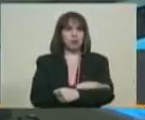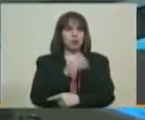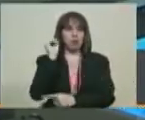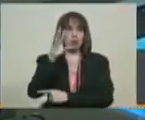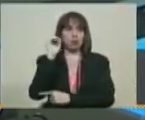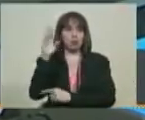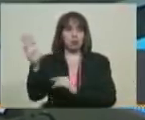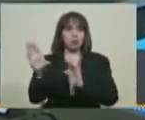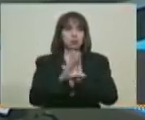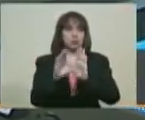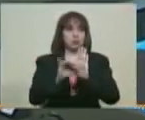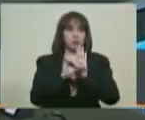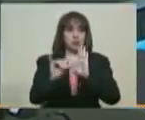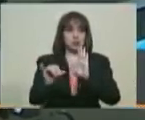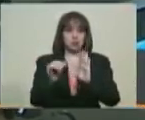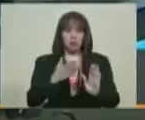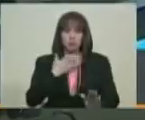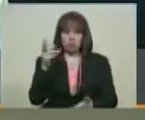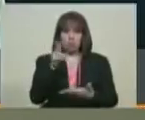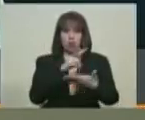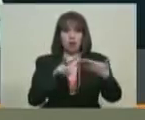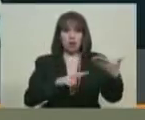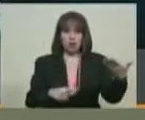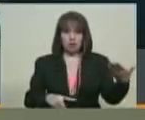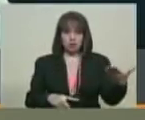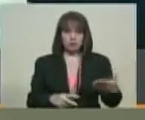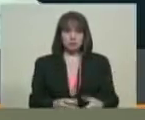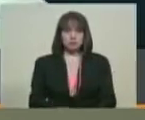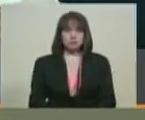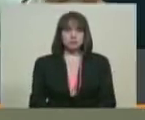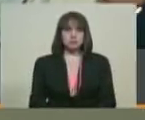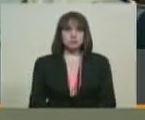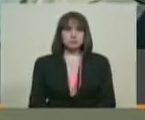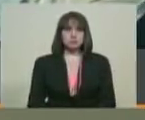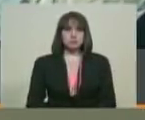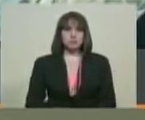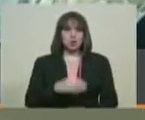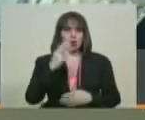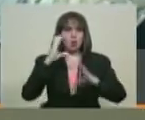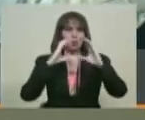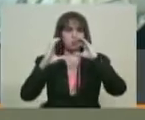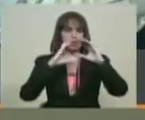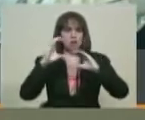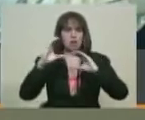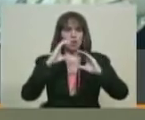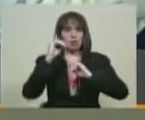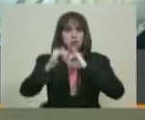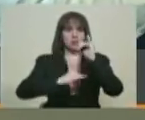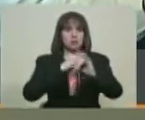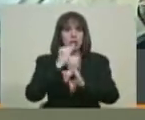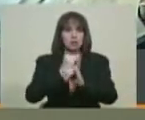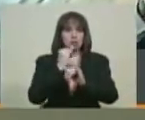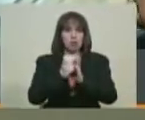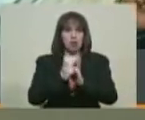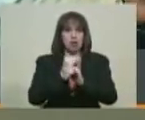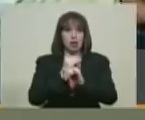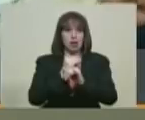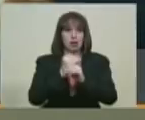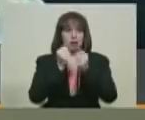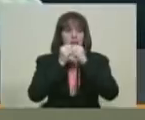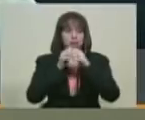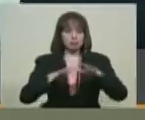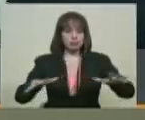si pudiéramos leerle al pueblo de Venezuela este comunicado internacional y que la red afrodescendiente a